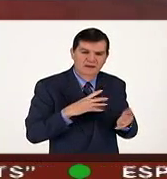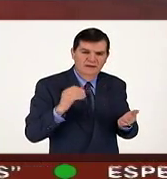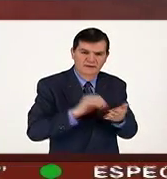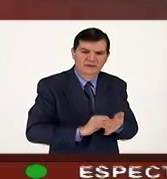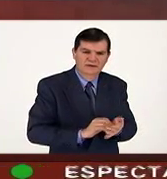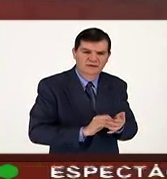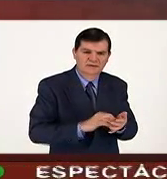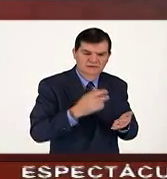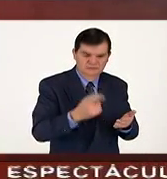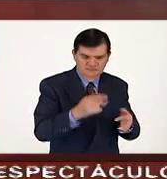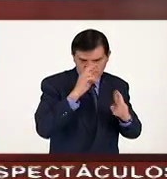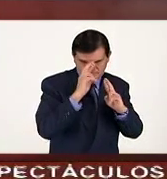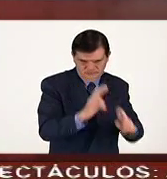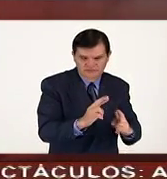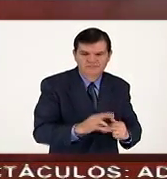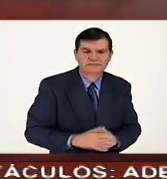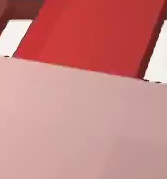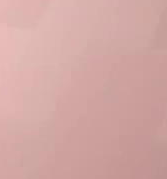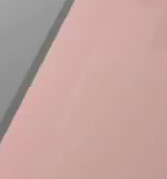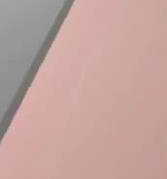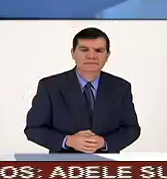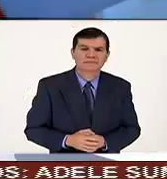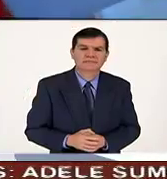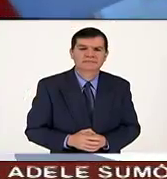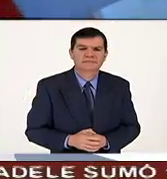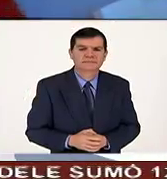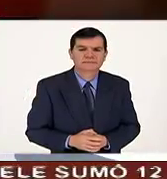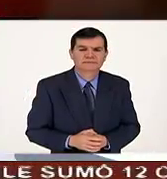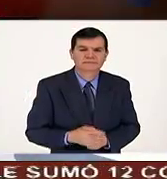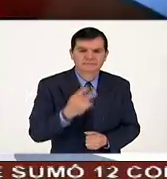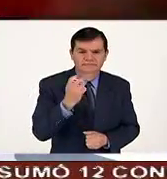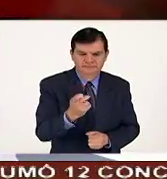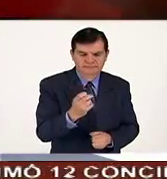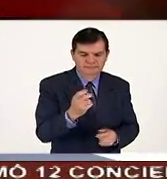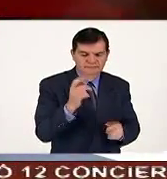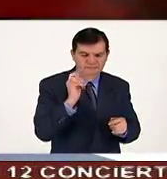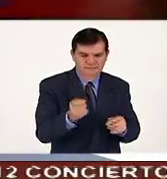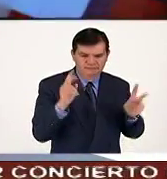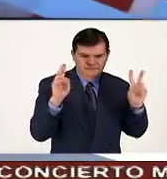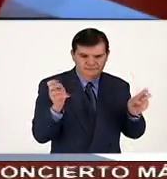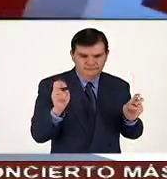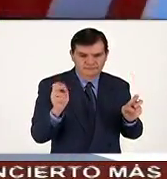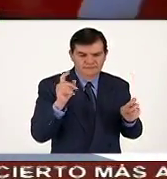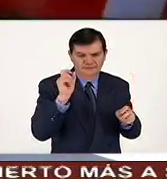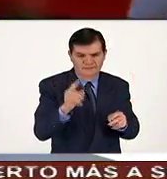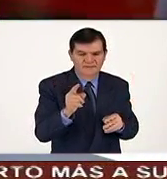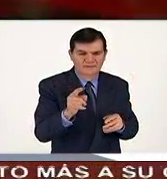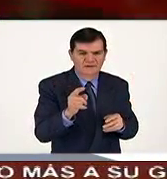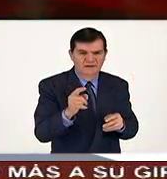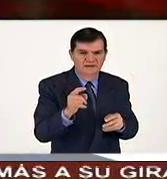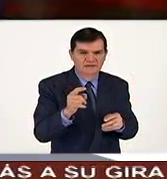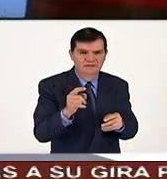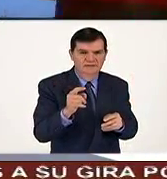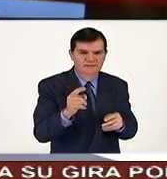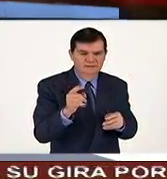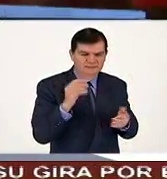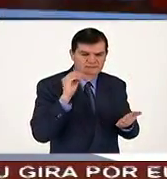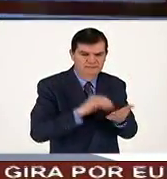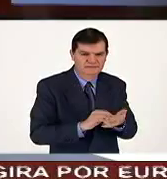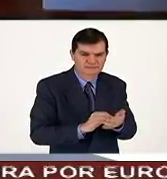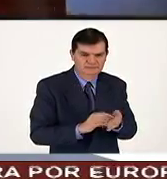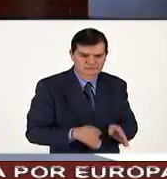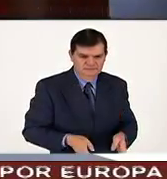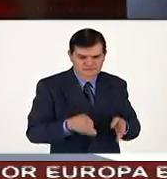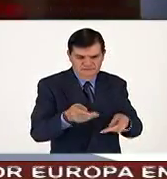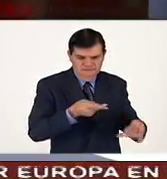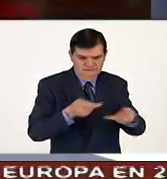ser respetado. Eso respecto a lo que sucedió ahí en esta construcción